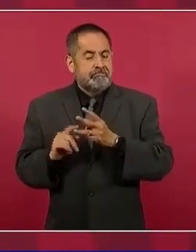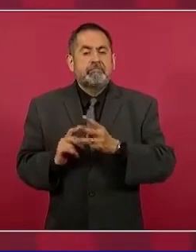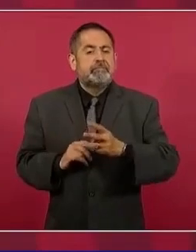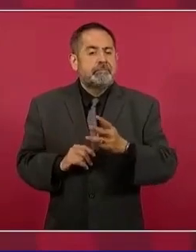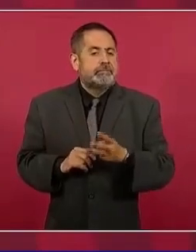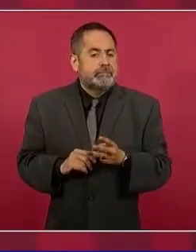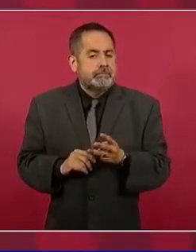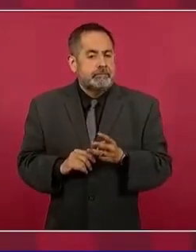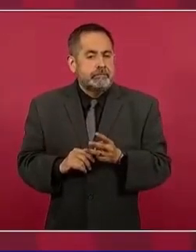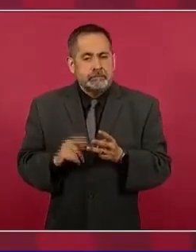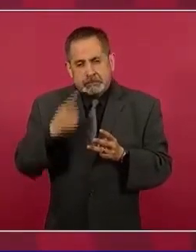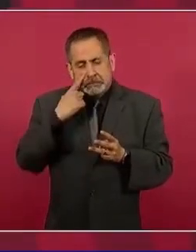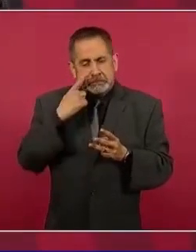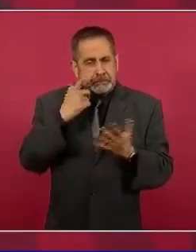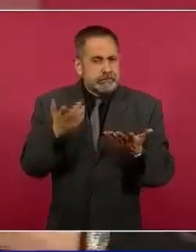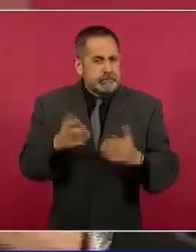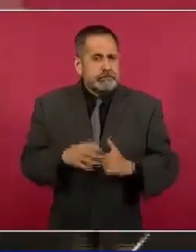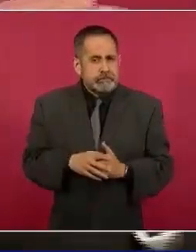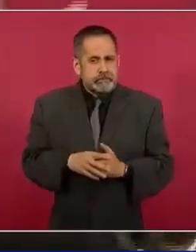Pero fíjense